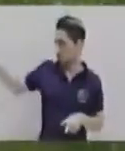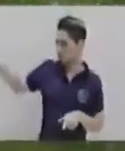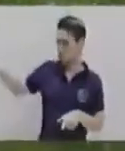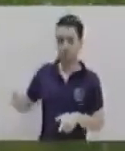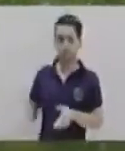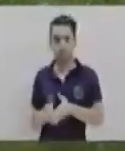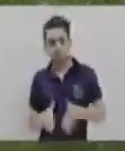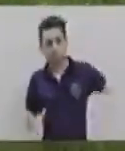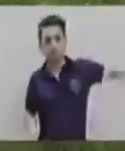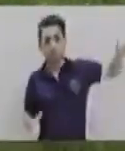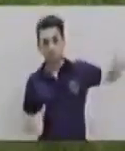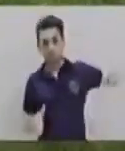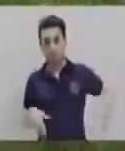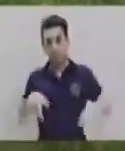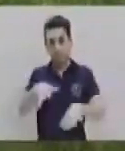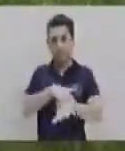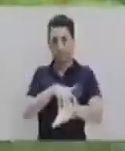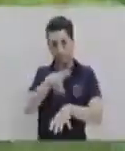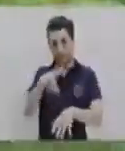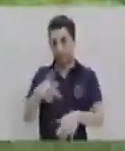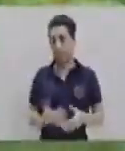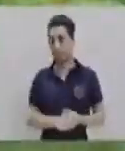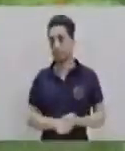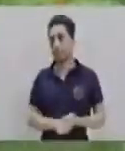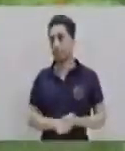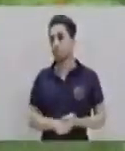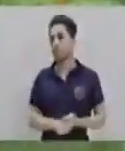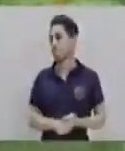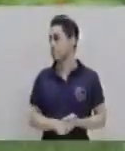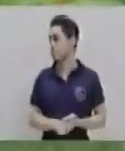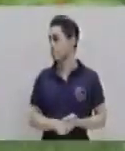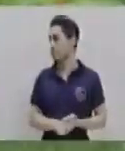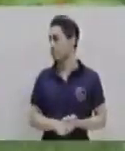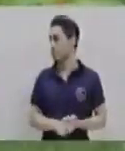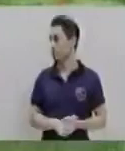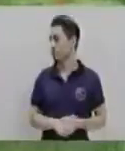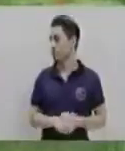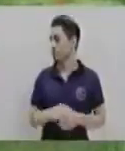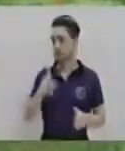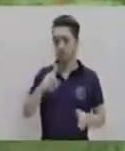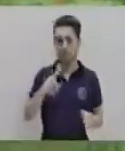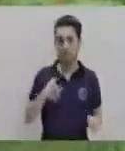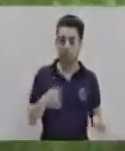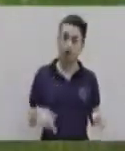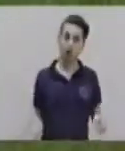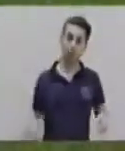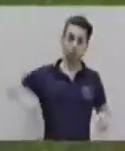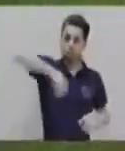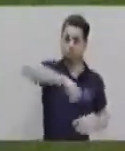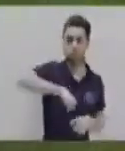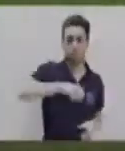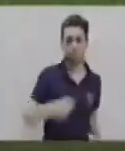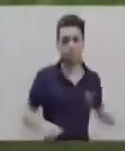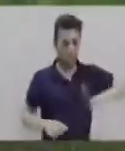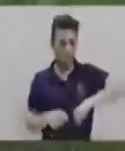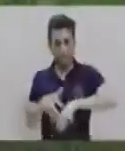2, 3, muy bien, cambiamos. Doctores, 1,